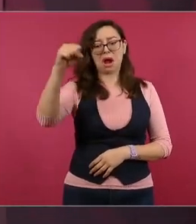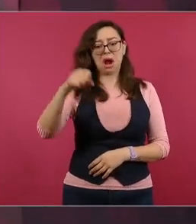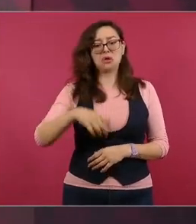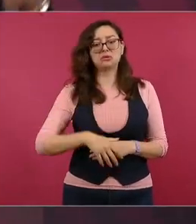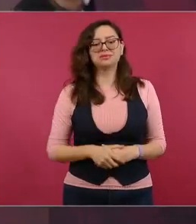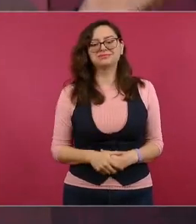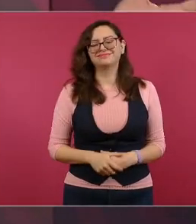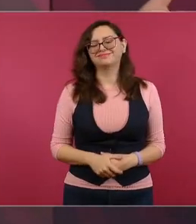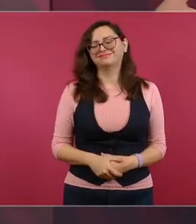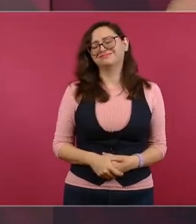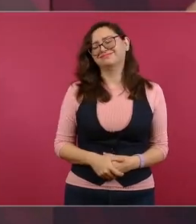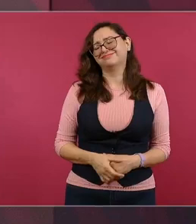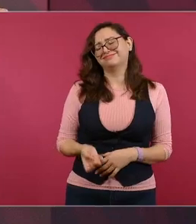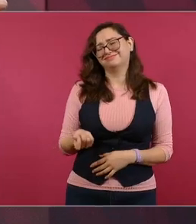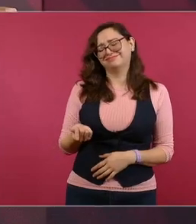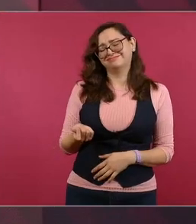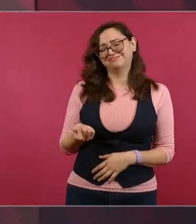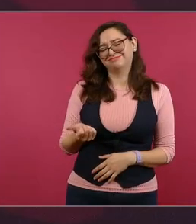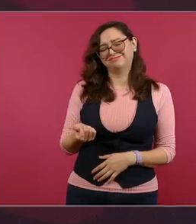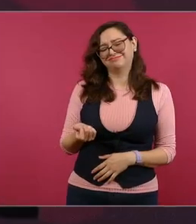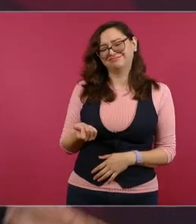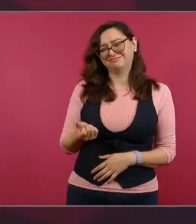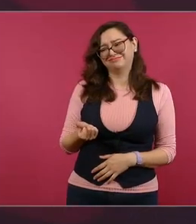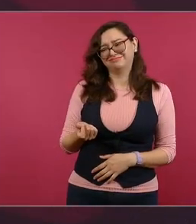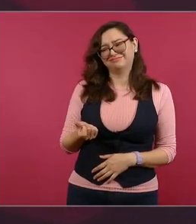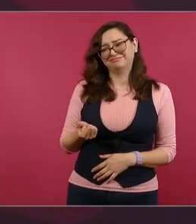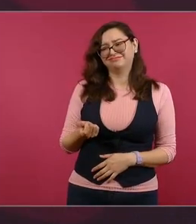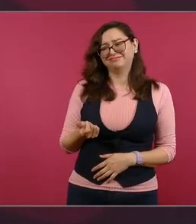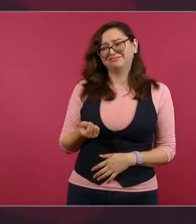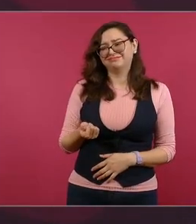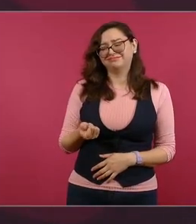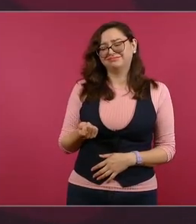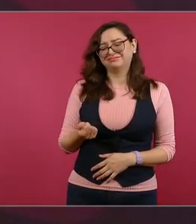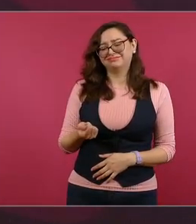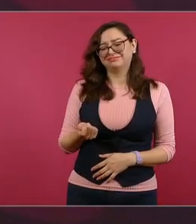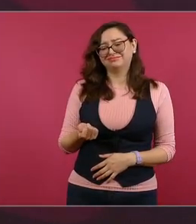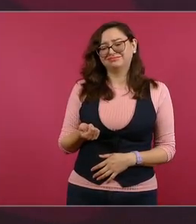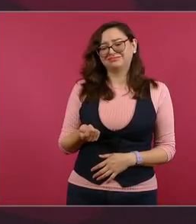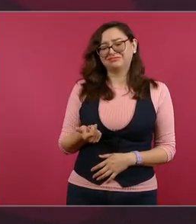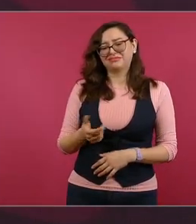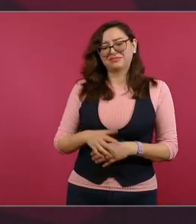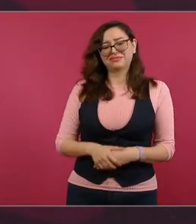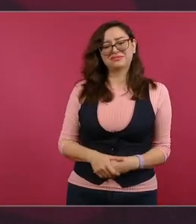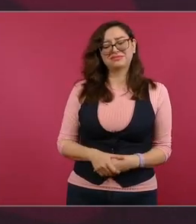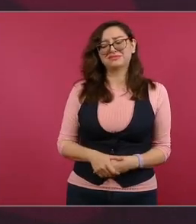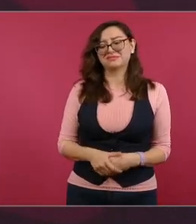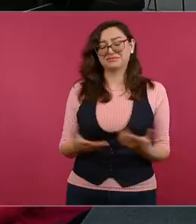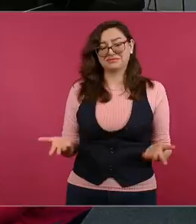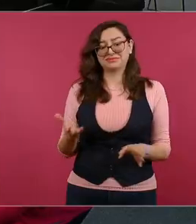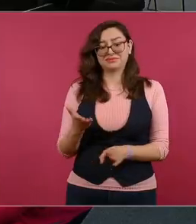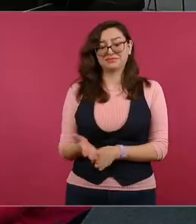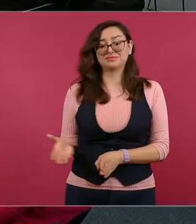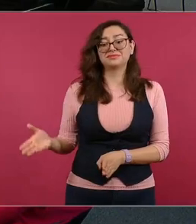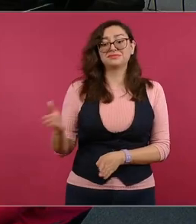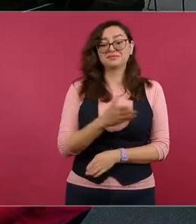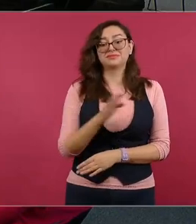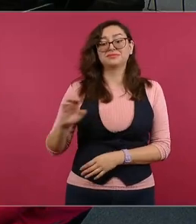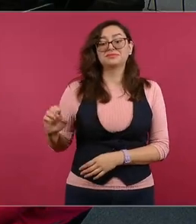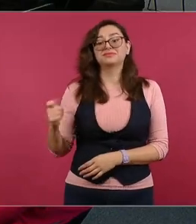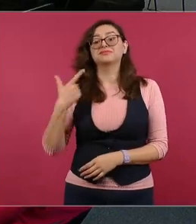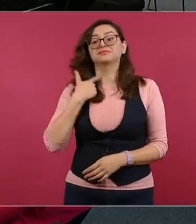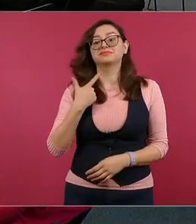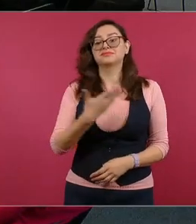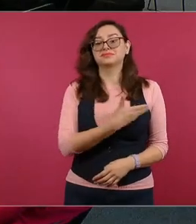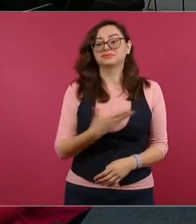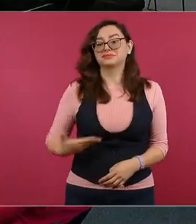pero no es lo mismo que pasaba en el sexenio anterior nada más que lo